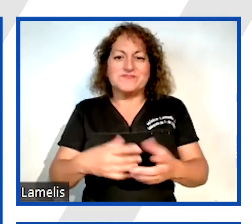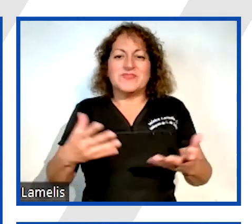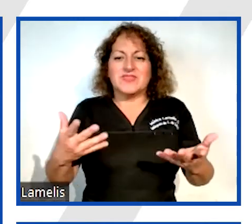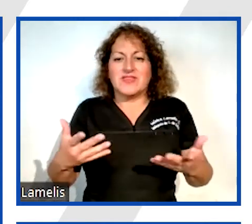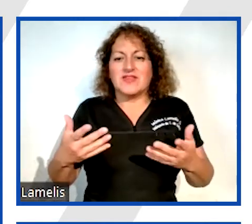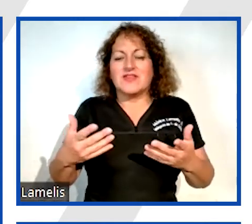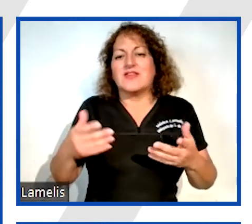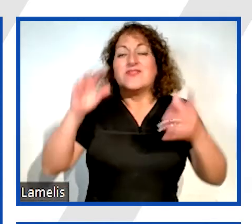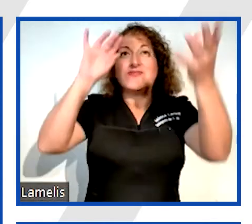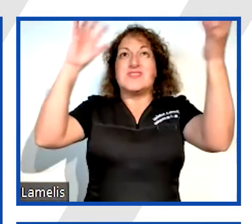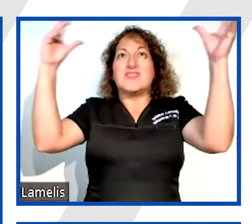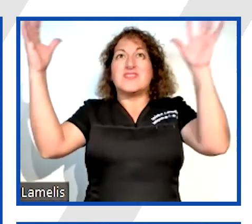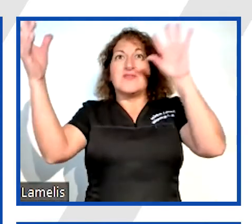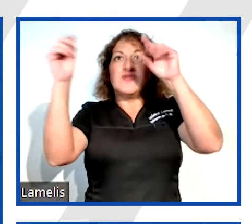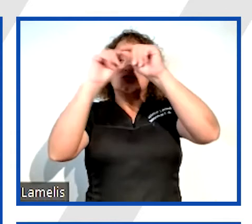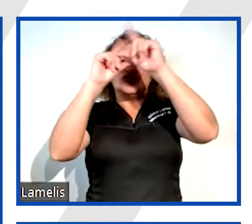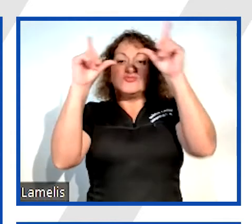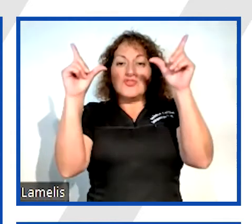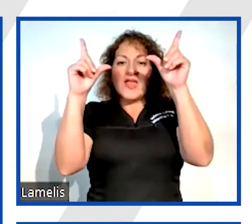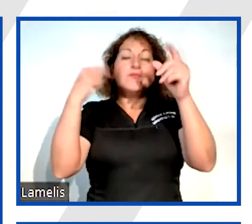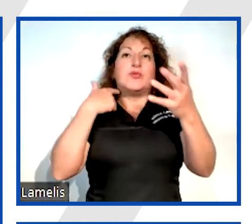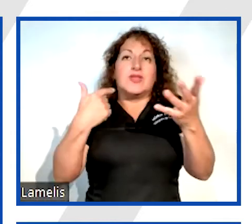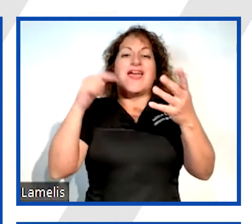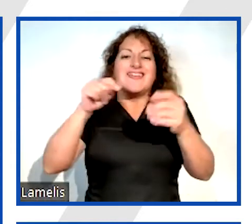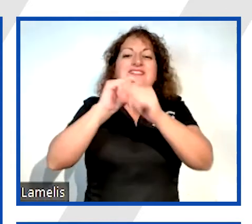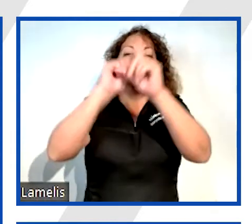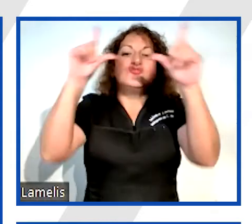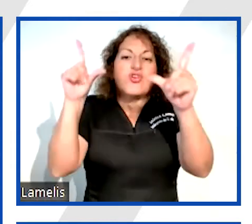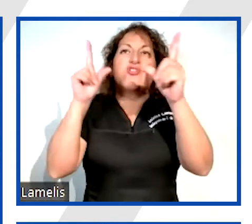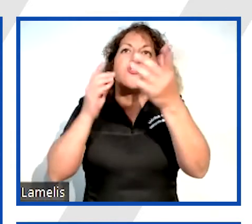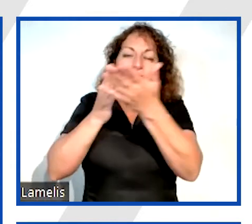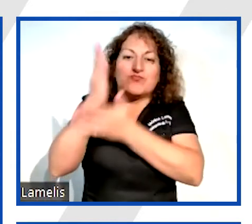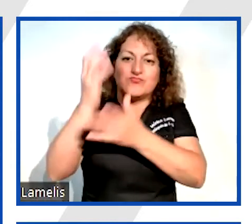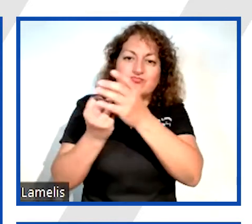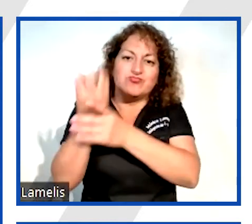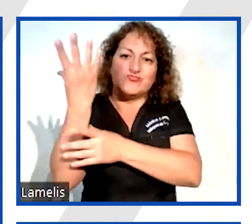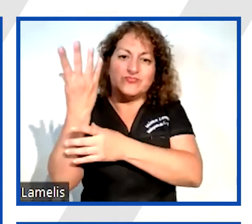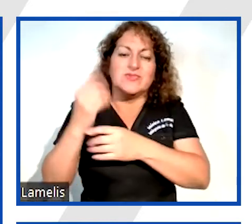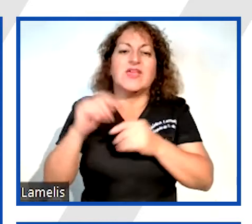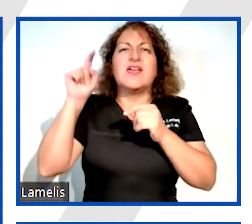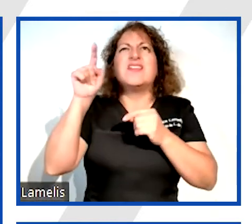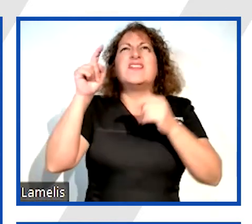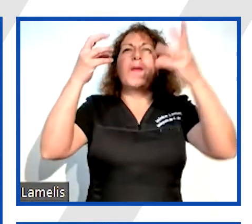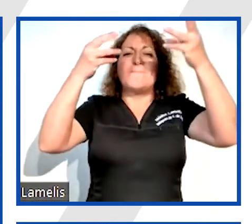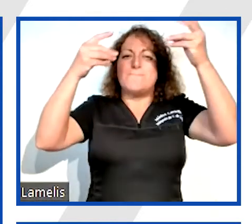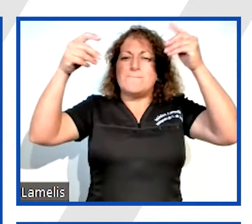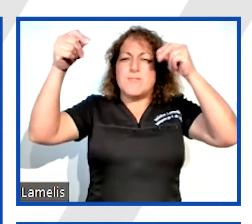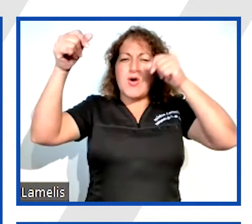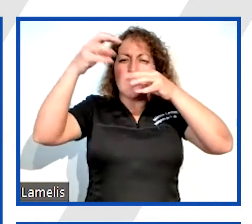ninguna solar porque es de donde donde nació el sol y que luego que tenía verdadera polvo gas e